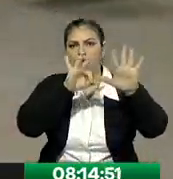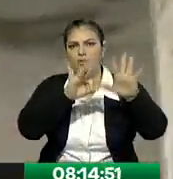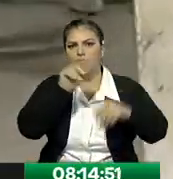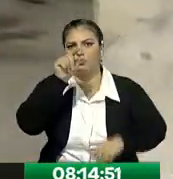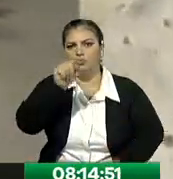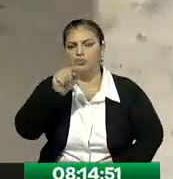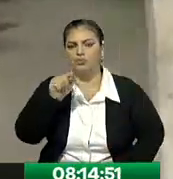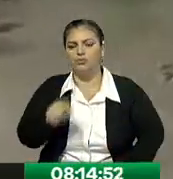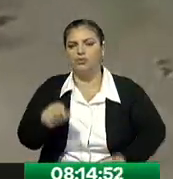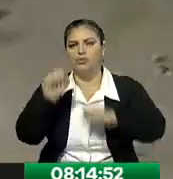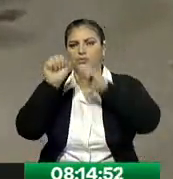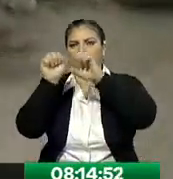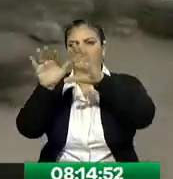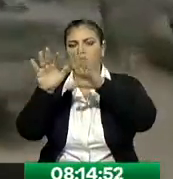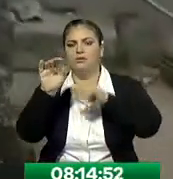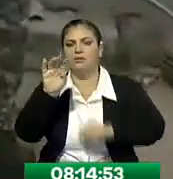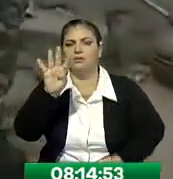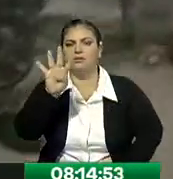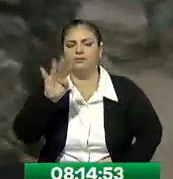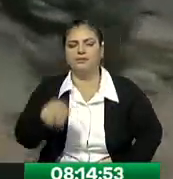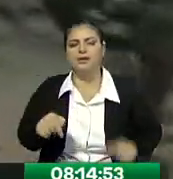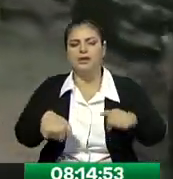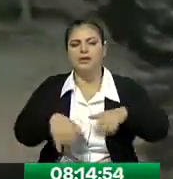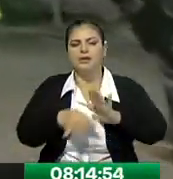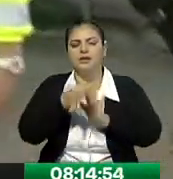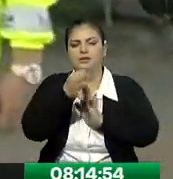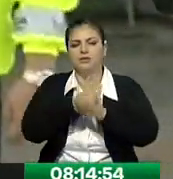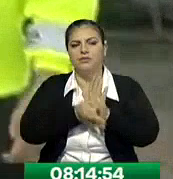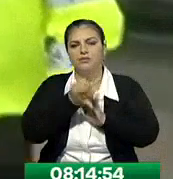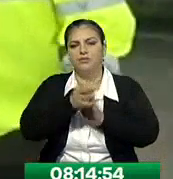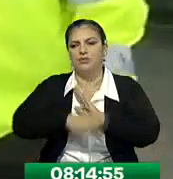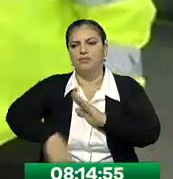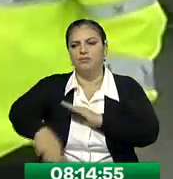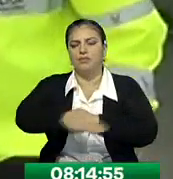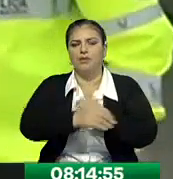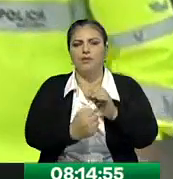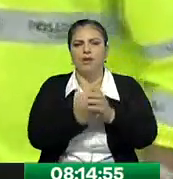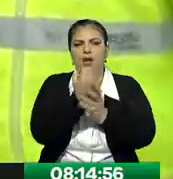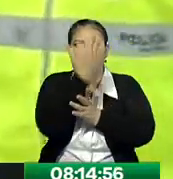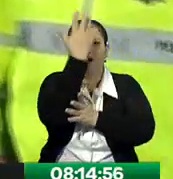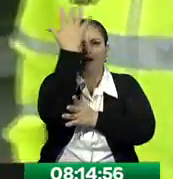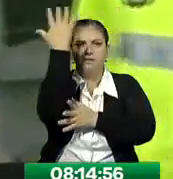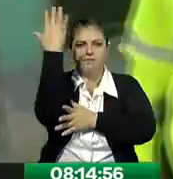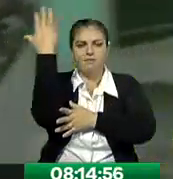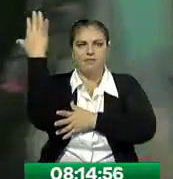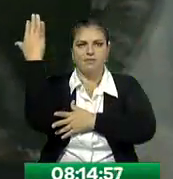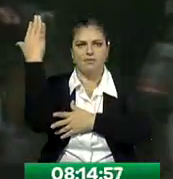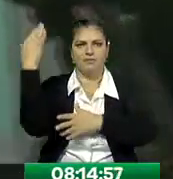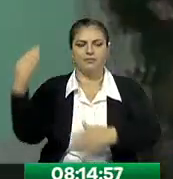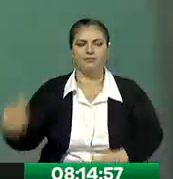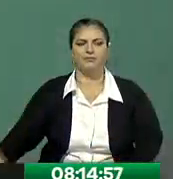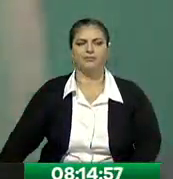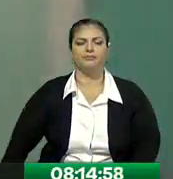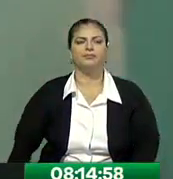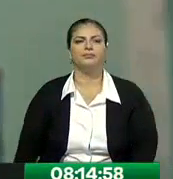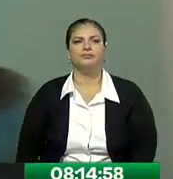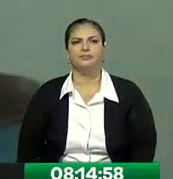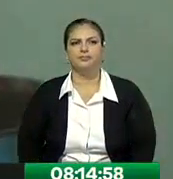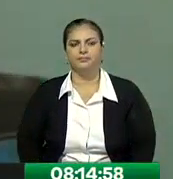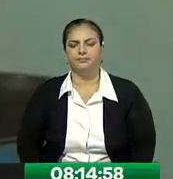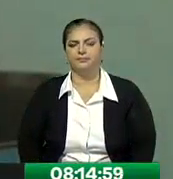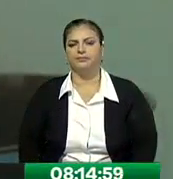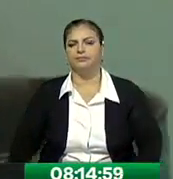8:14 a.m. en vivo desde la cooperativa El Arbolito en el cantón Durán, provincia de